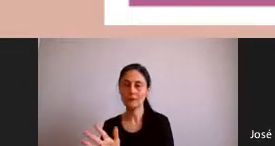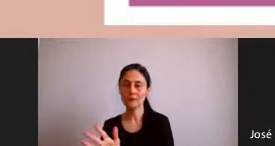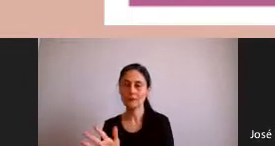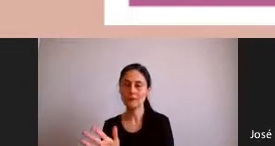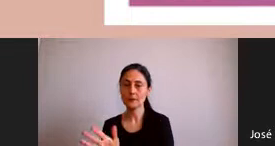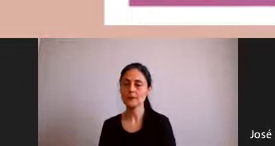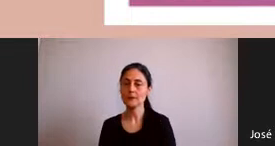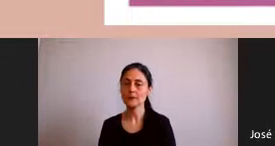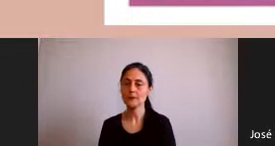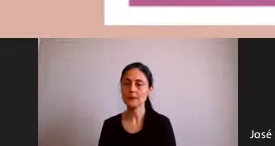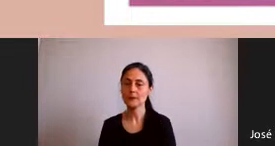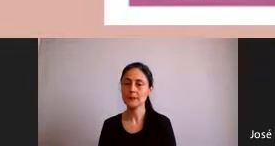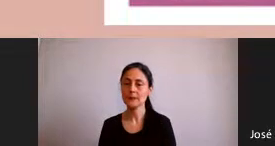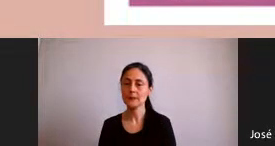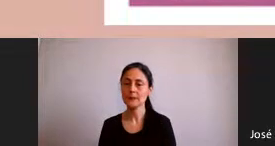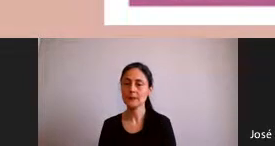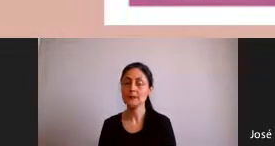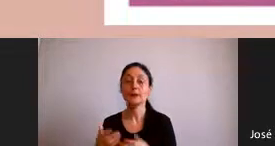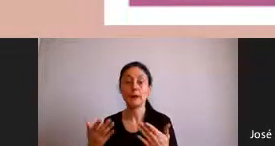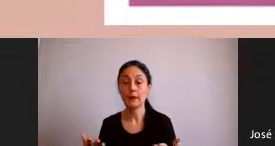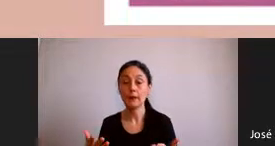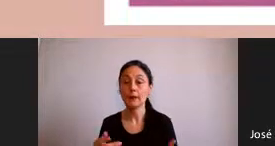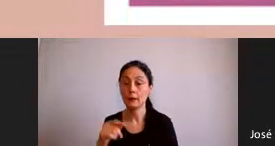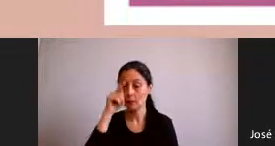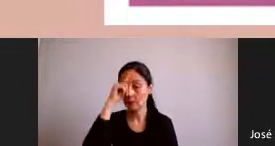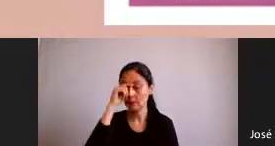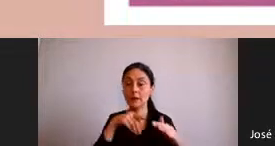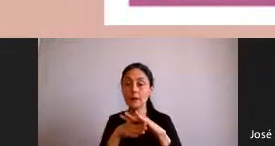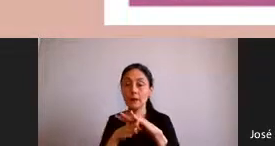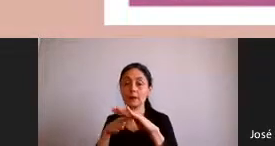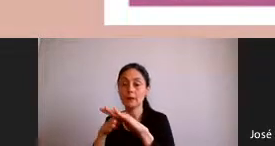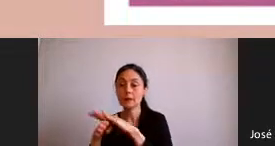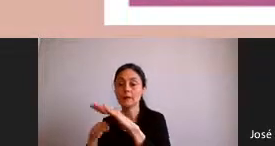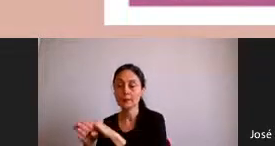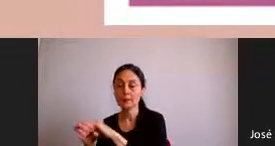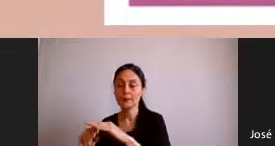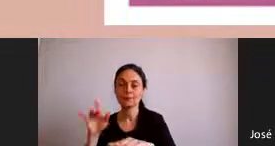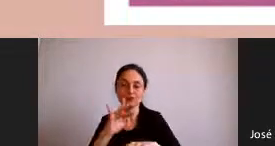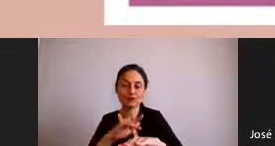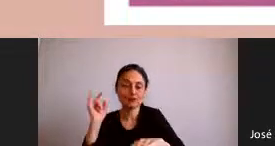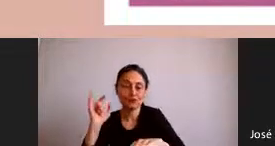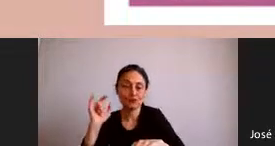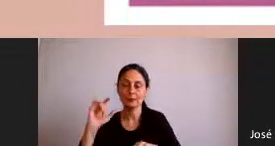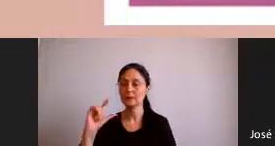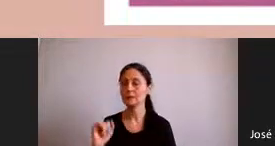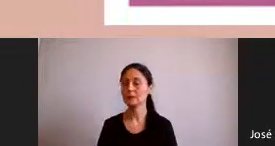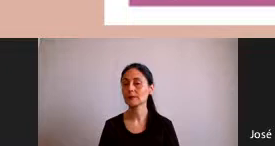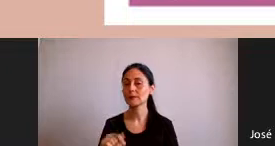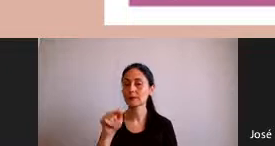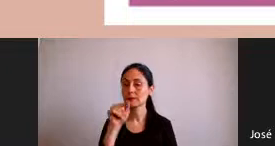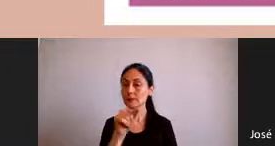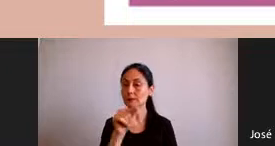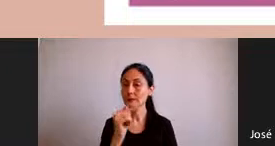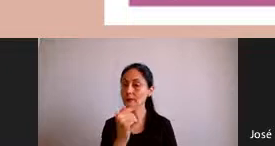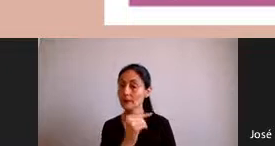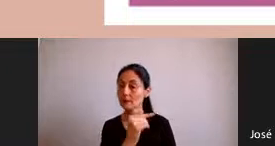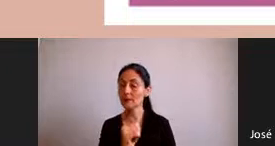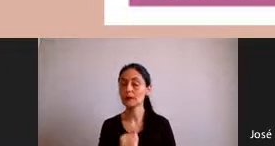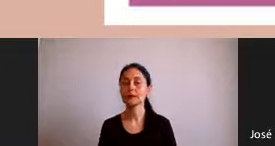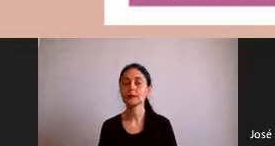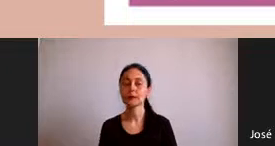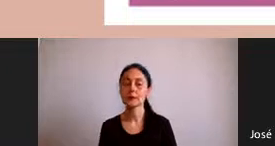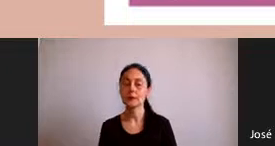ser hospitalizadas en unidades de cuidados intensivos, otras tal como lo mostró Evelyn, ¿cierto? Con el nivel